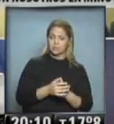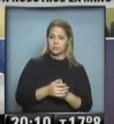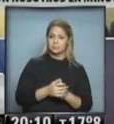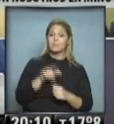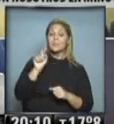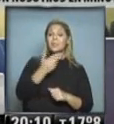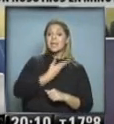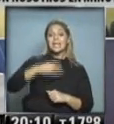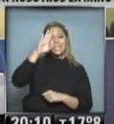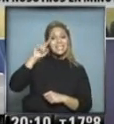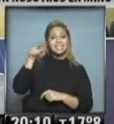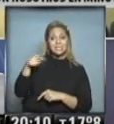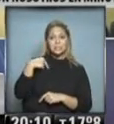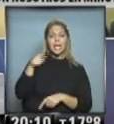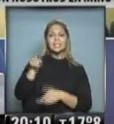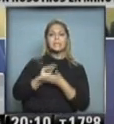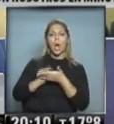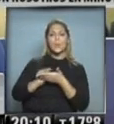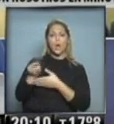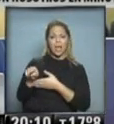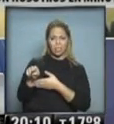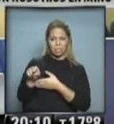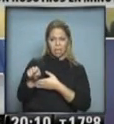Compañera Cristina, como es abogada,